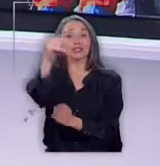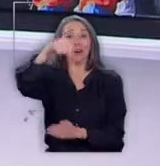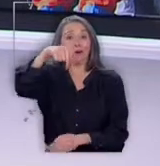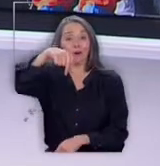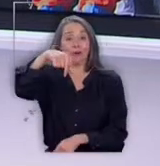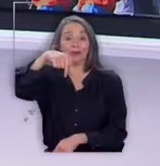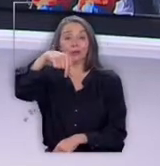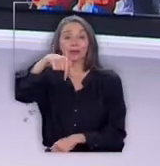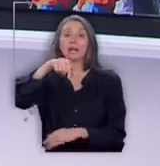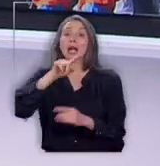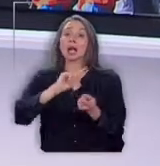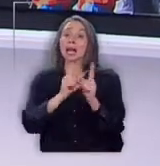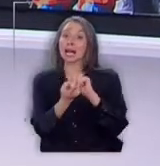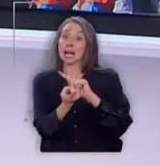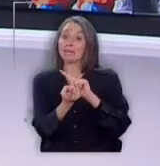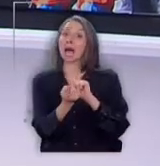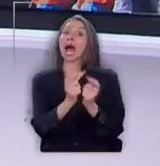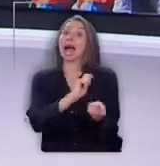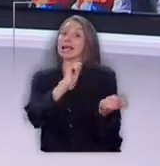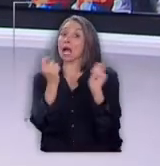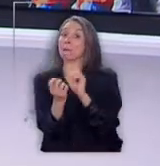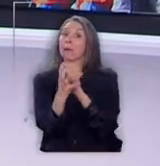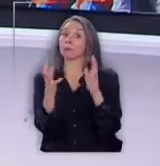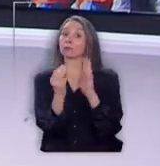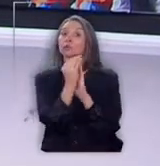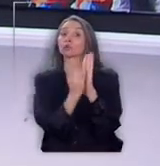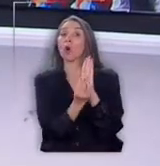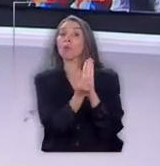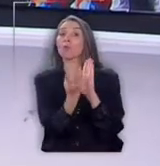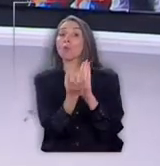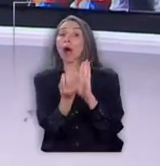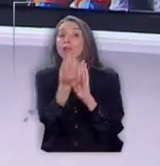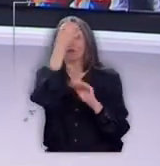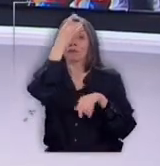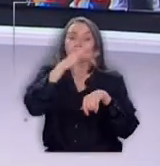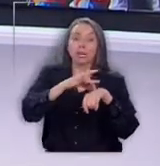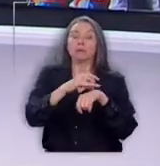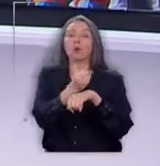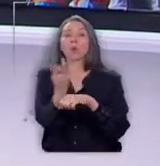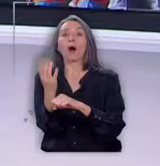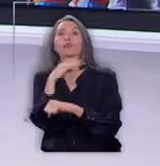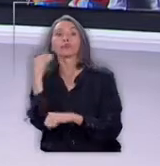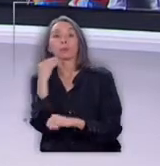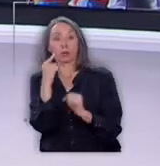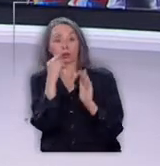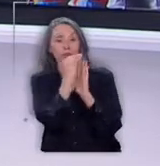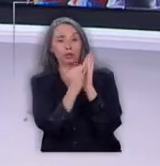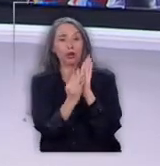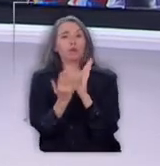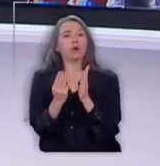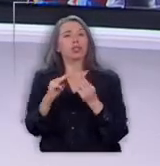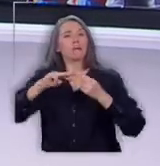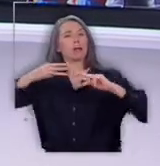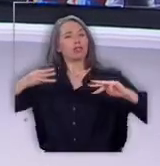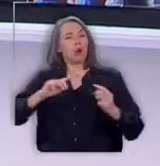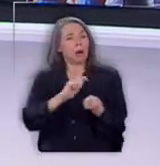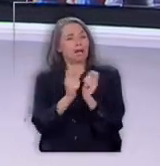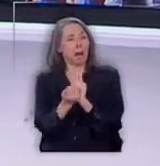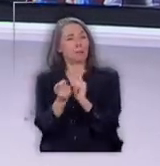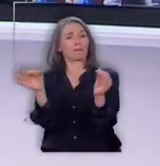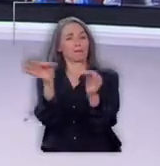hoy y que podría generar variaciones significativas en la cifra Durante los próximos días En qué consisten estos nuevos criterios lo vemos en la